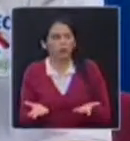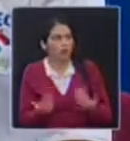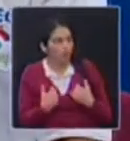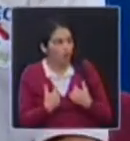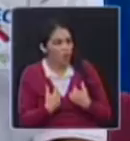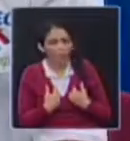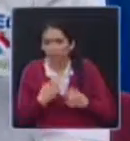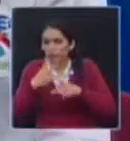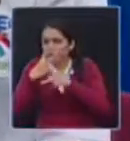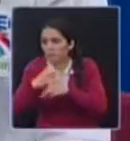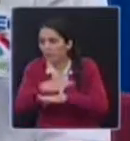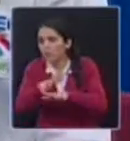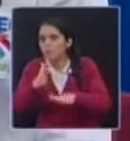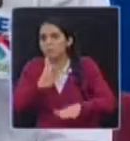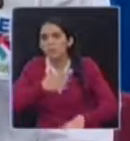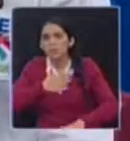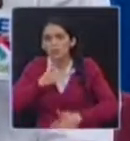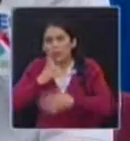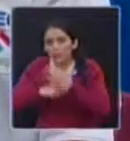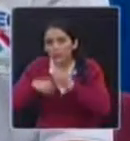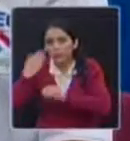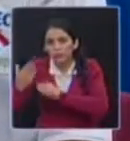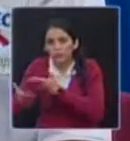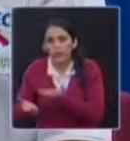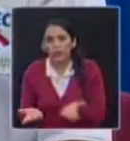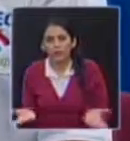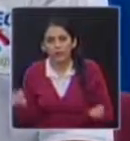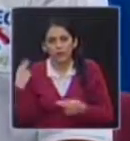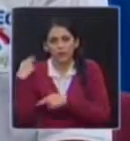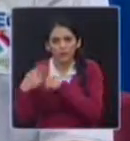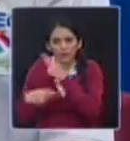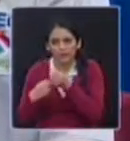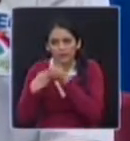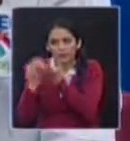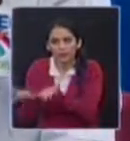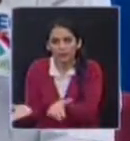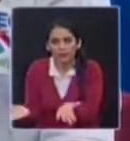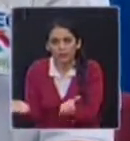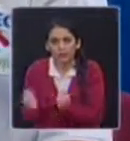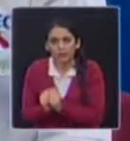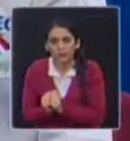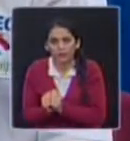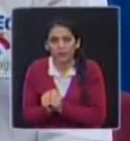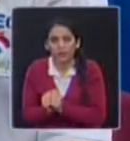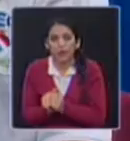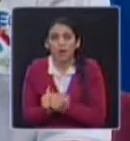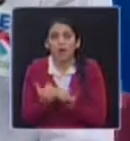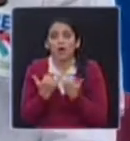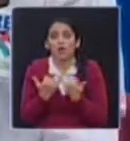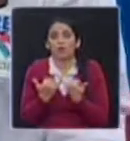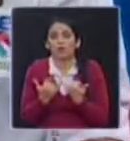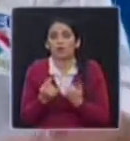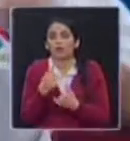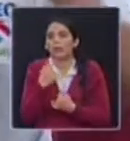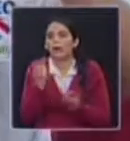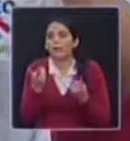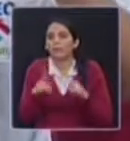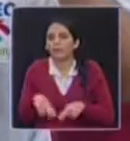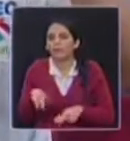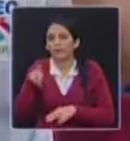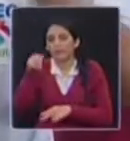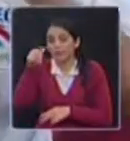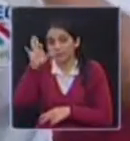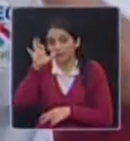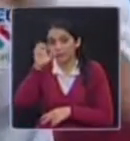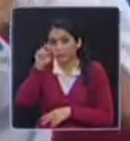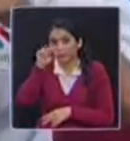bienes. Se nos puso el impuesto a la tierra, se nos quiso imponer el impuesto a la patente municipal, en la cual